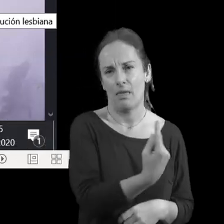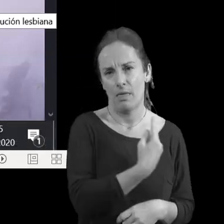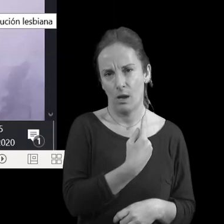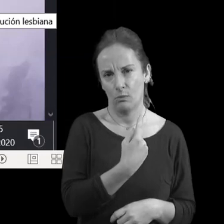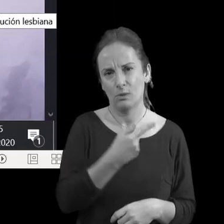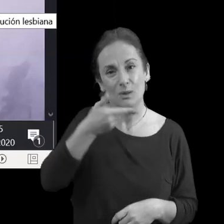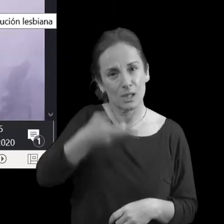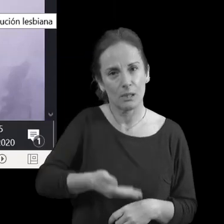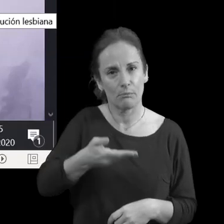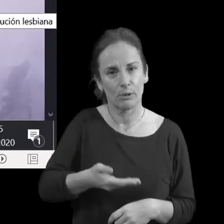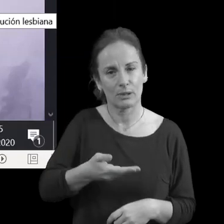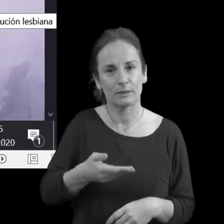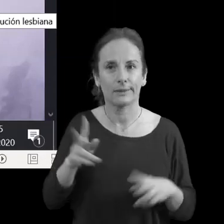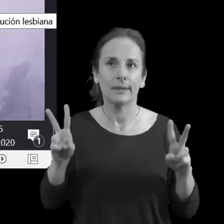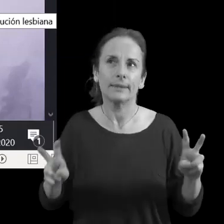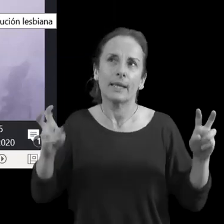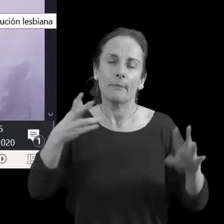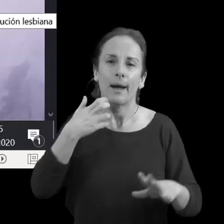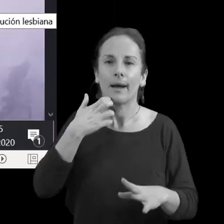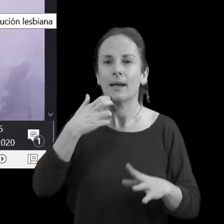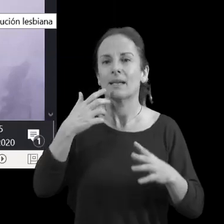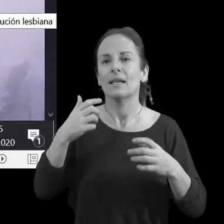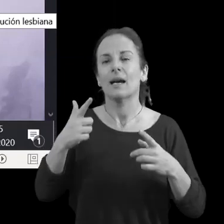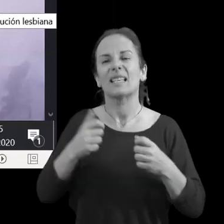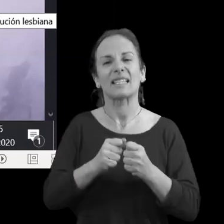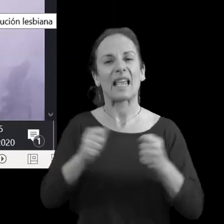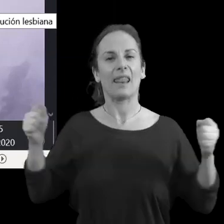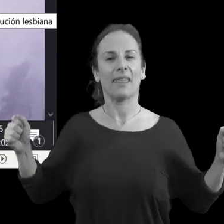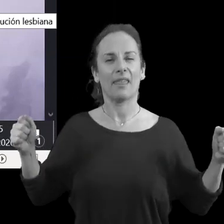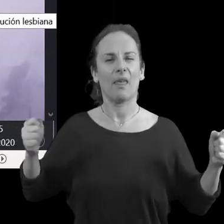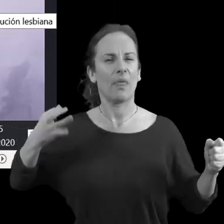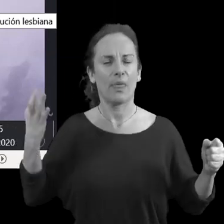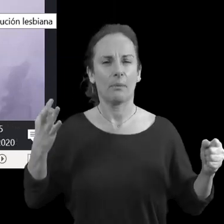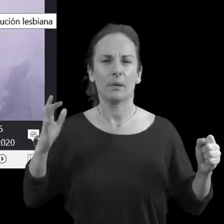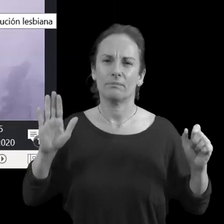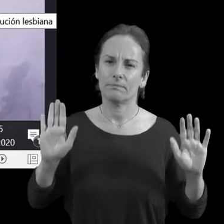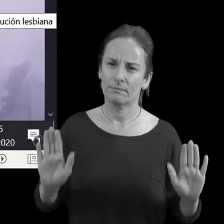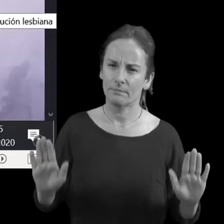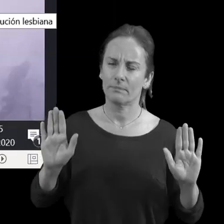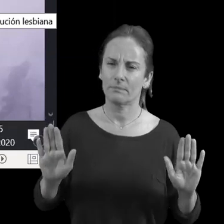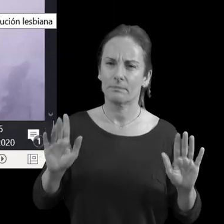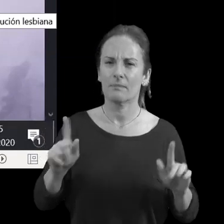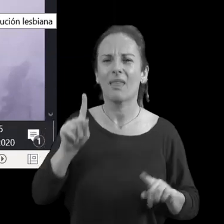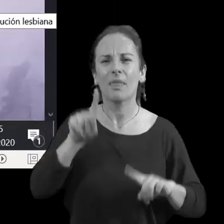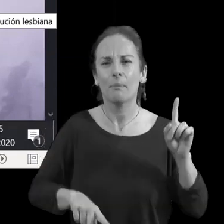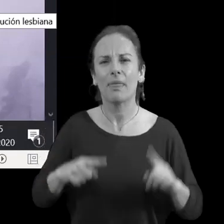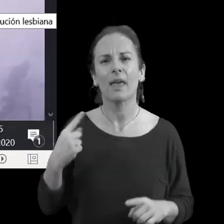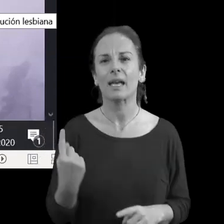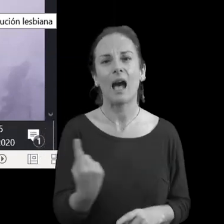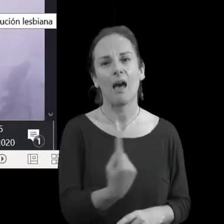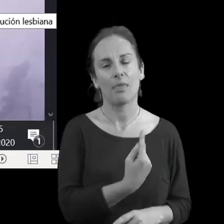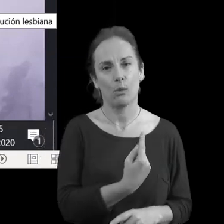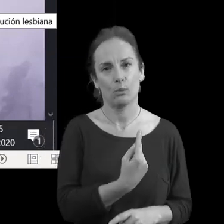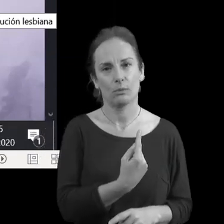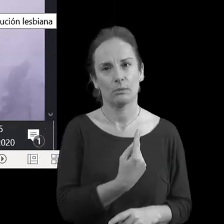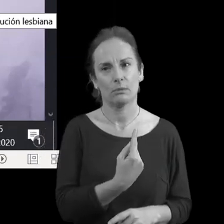el discurso sobre la salida del armario, ¿no? Porque yo creo que sigue haciendo recaer mucho en términos individuales, ¿no? La cuestión de